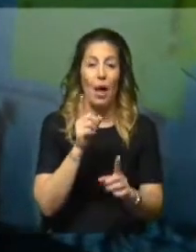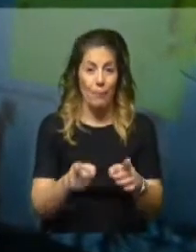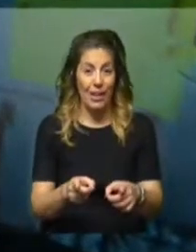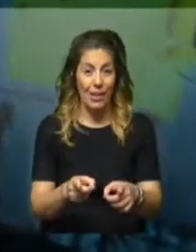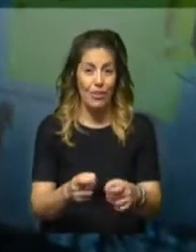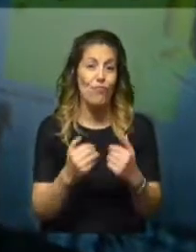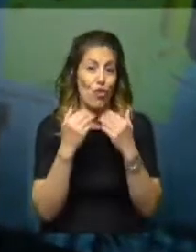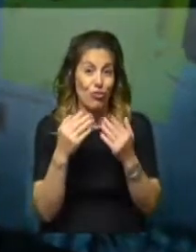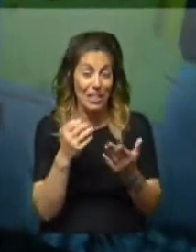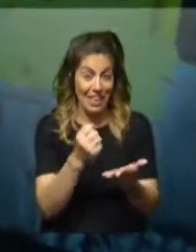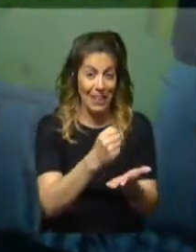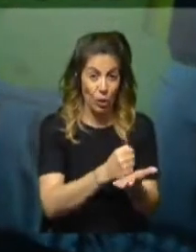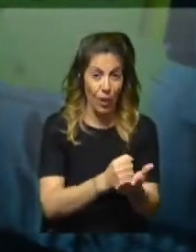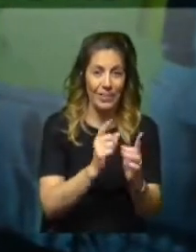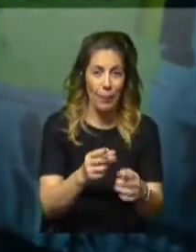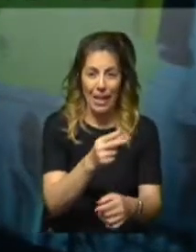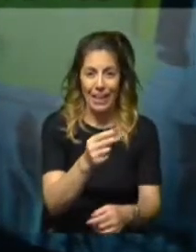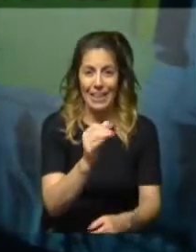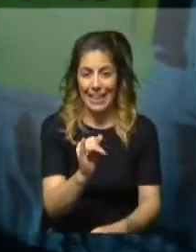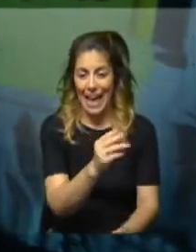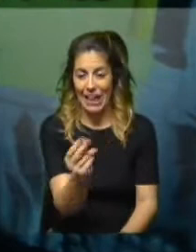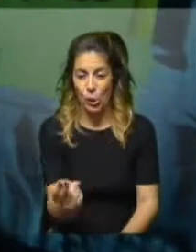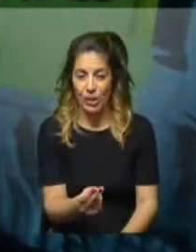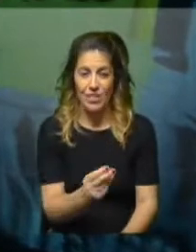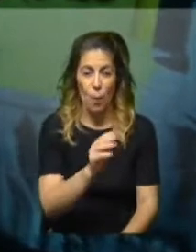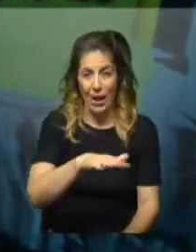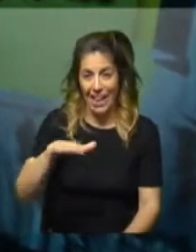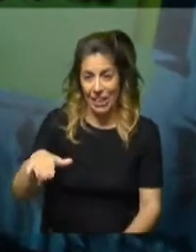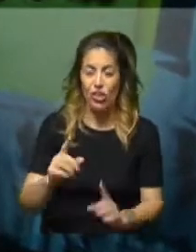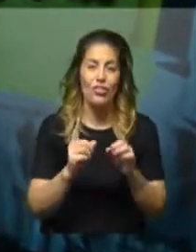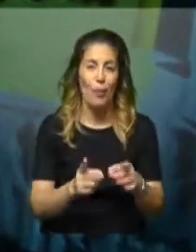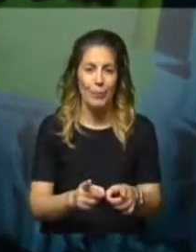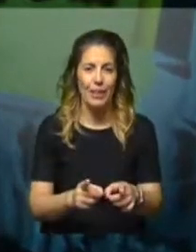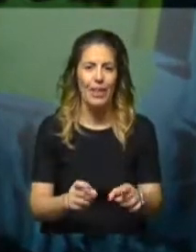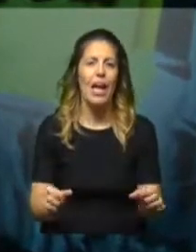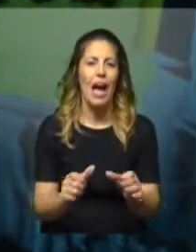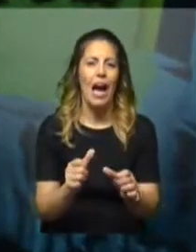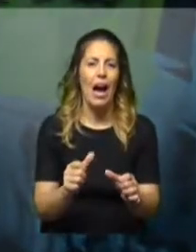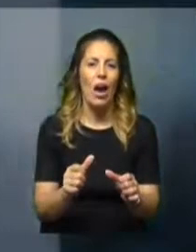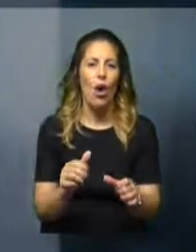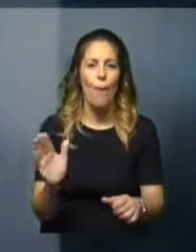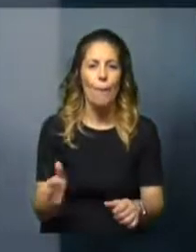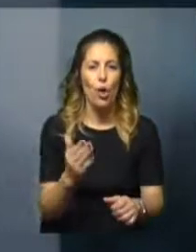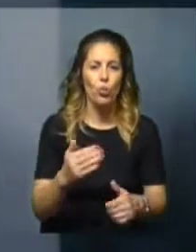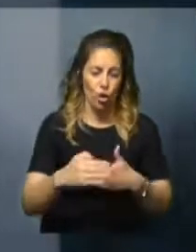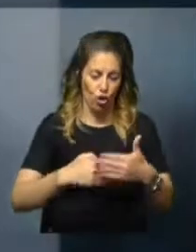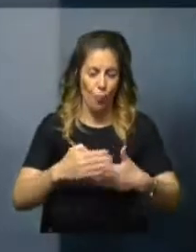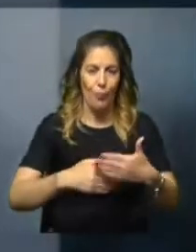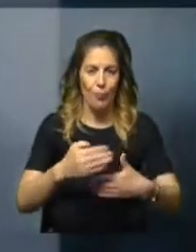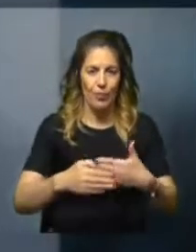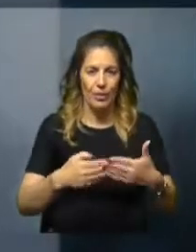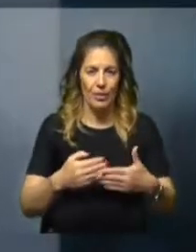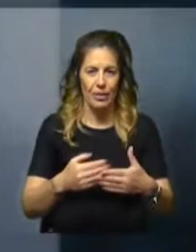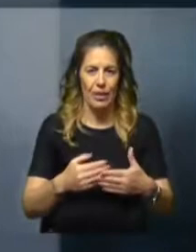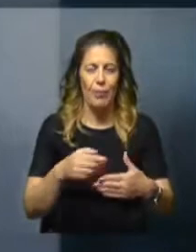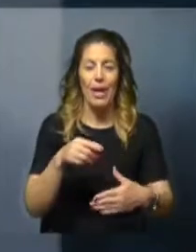sé sí y la ilustración infantil no Además ilustración infantil también hago productos textiles este es como